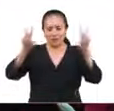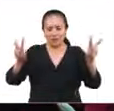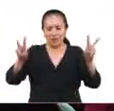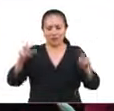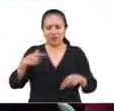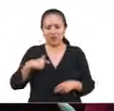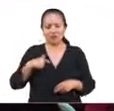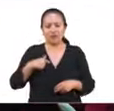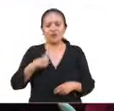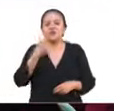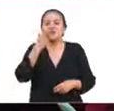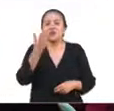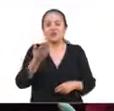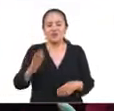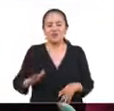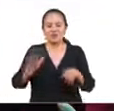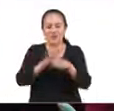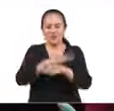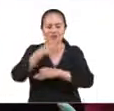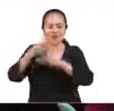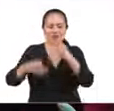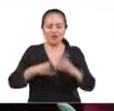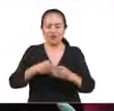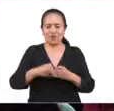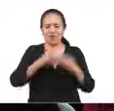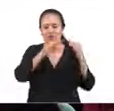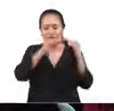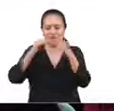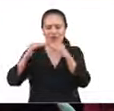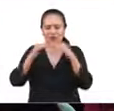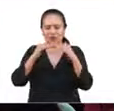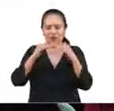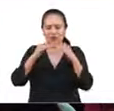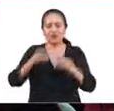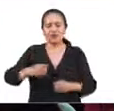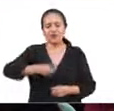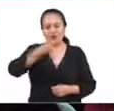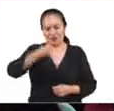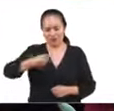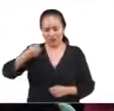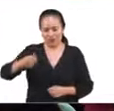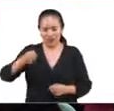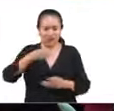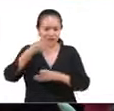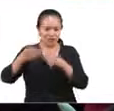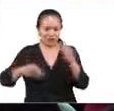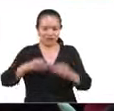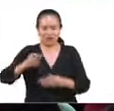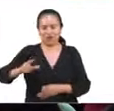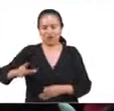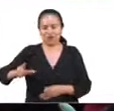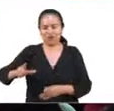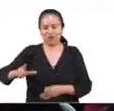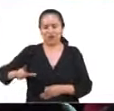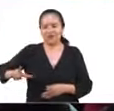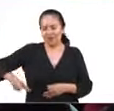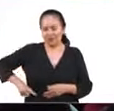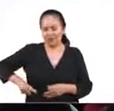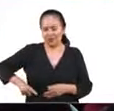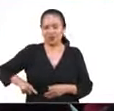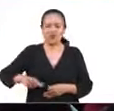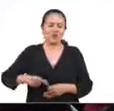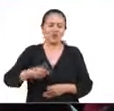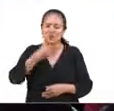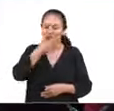y promotoras de cambio e igualdad. Saludamos la presencia de nuestras autoridades de gobierno, funcionarias y